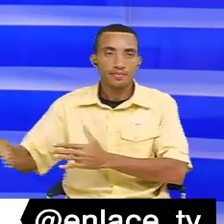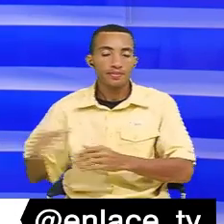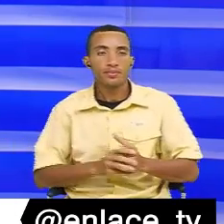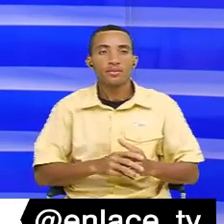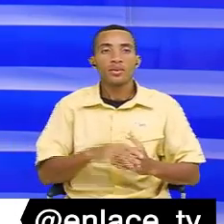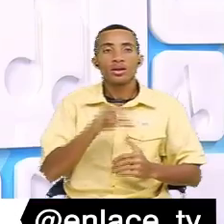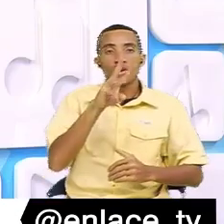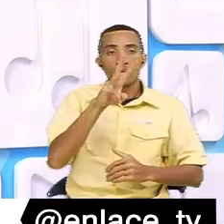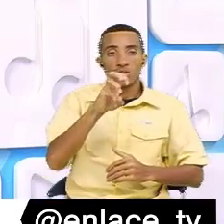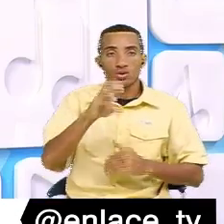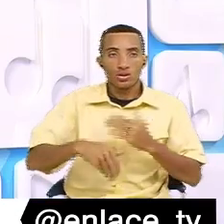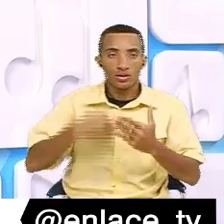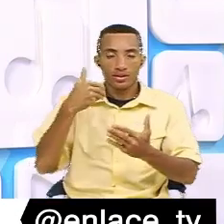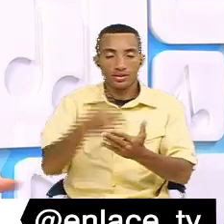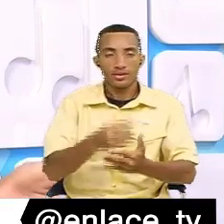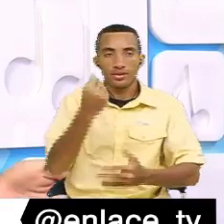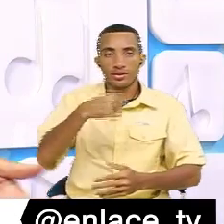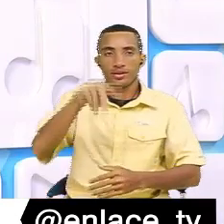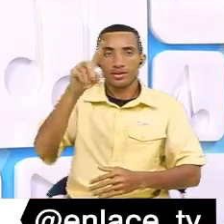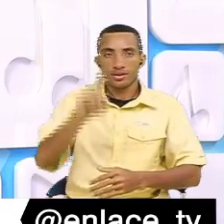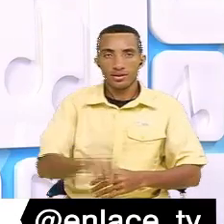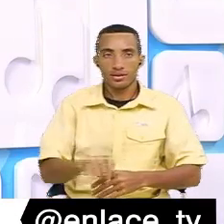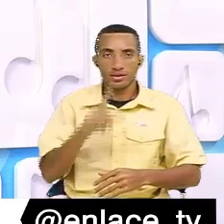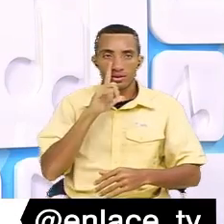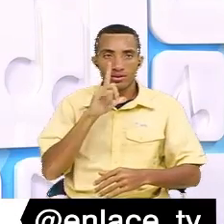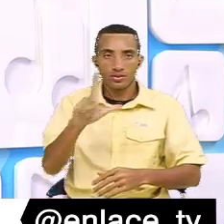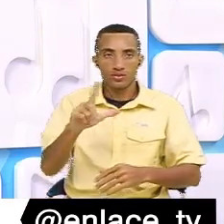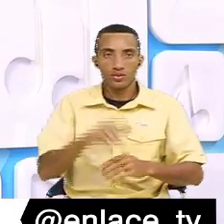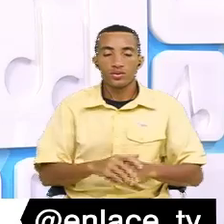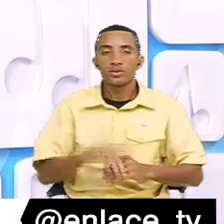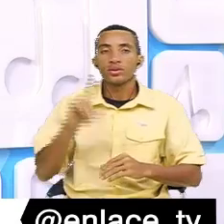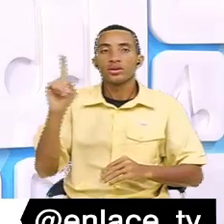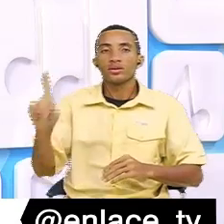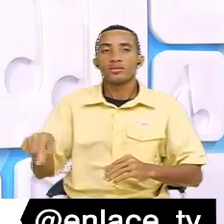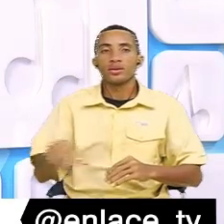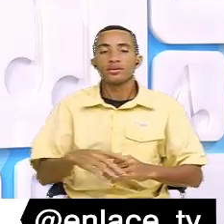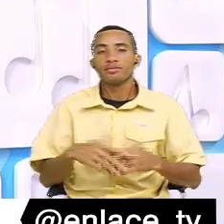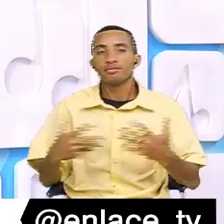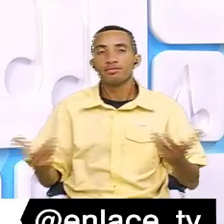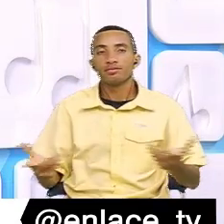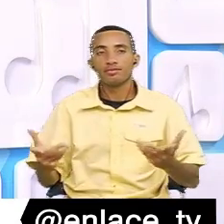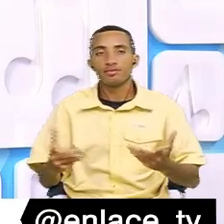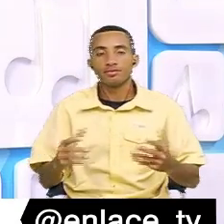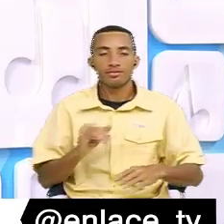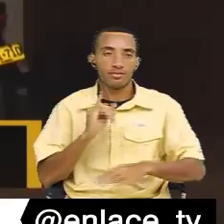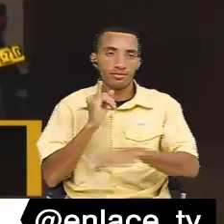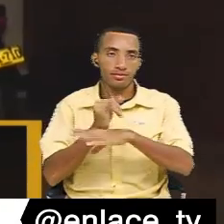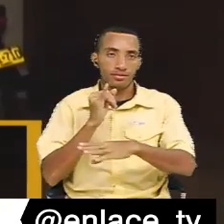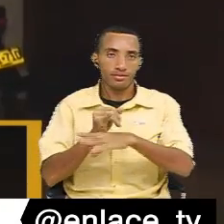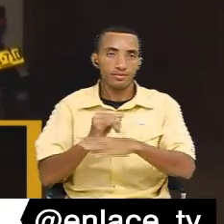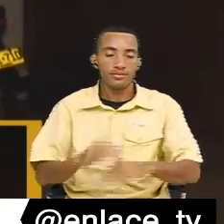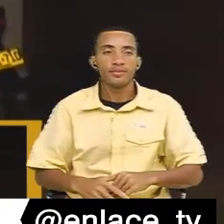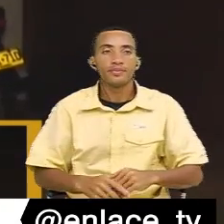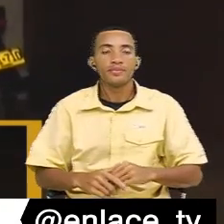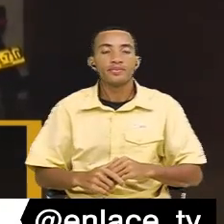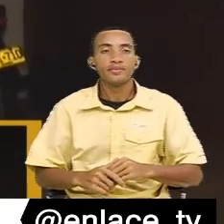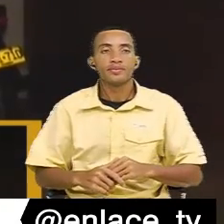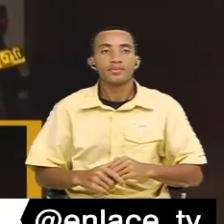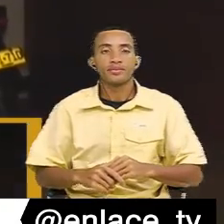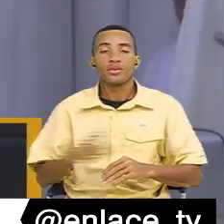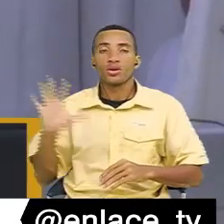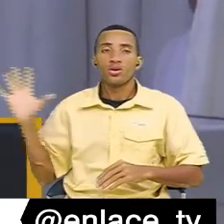16 de julio se llevará a cabo la novena a la Virgen del Carmen en la iglesia del barrio Palmira. Los feligreses y comunidad en general